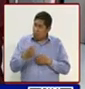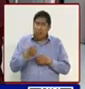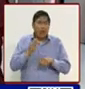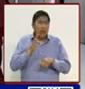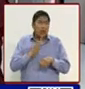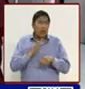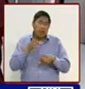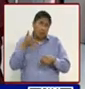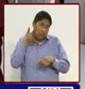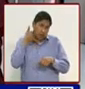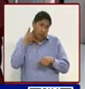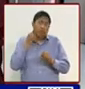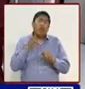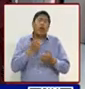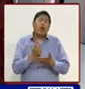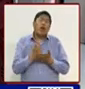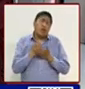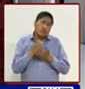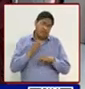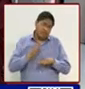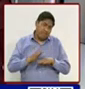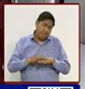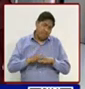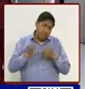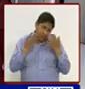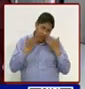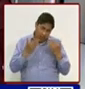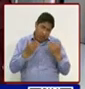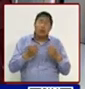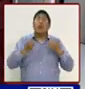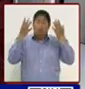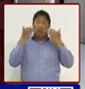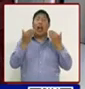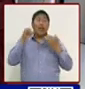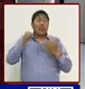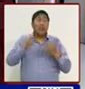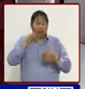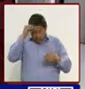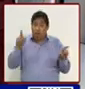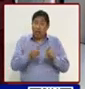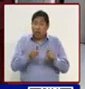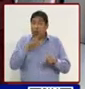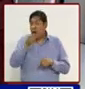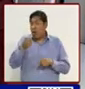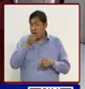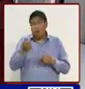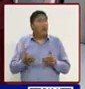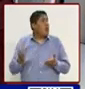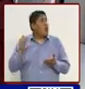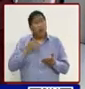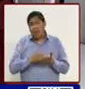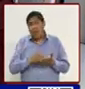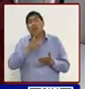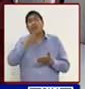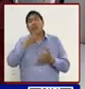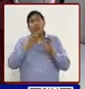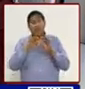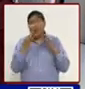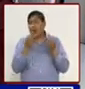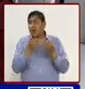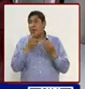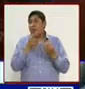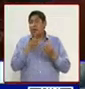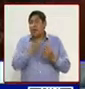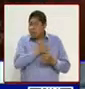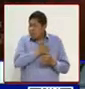llamar también a la población a que nos pueda ayudar. Sí, muchas gracias, hermano periodista. Una vez más, aquellos familiares,